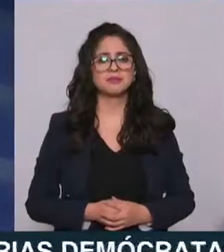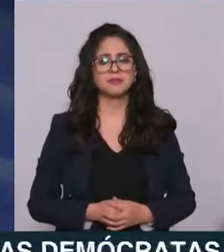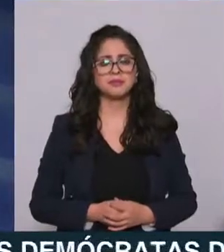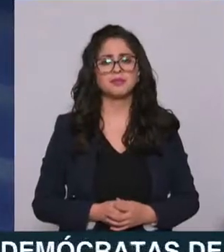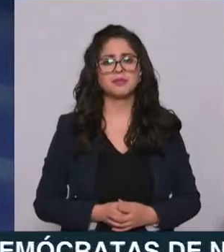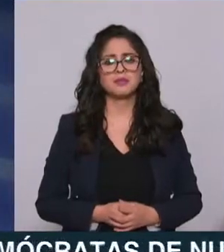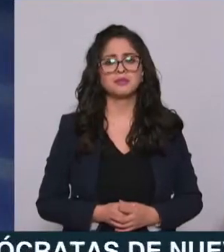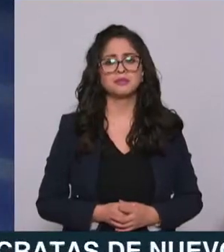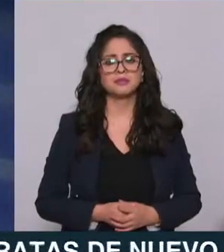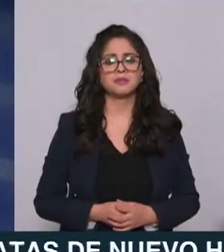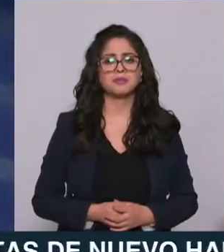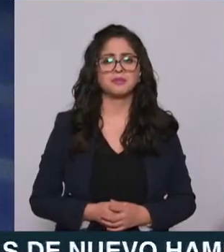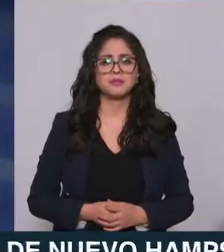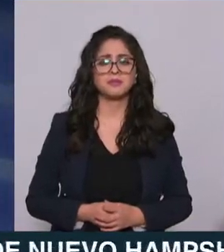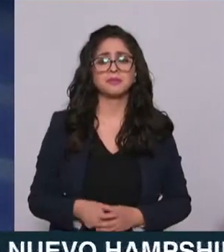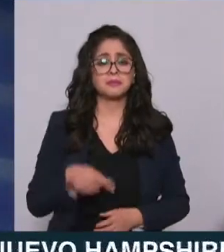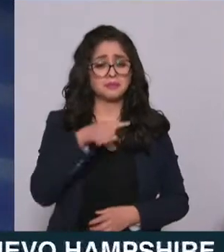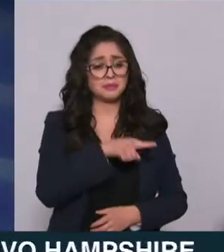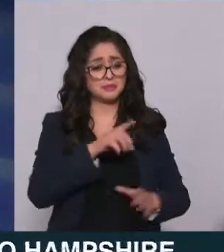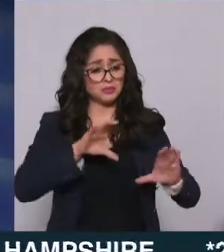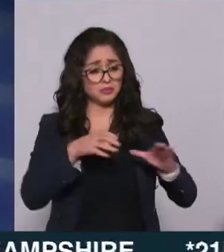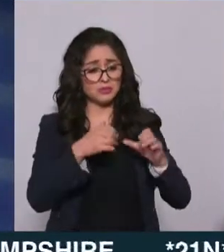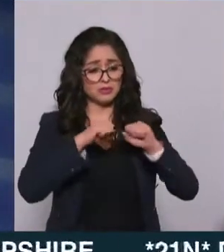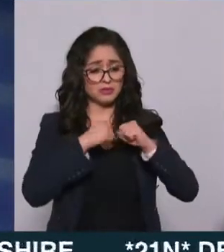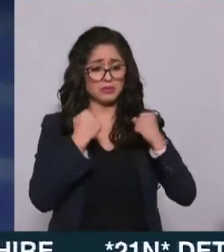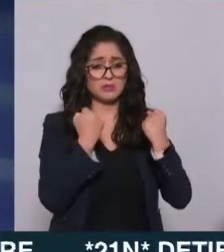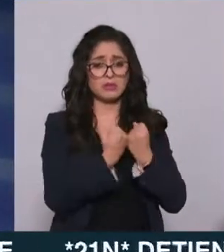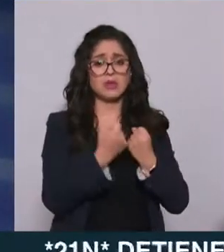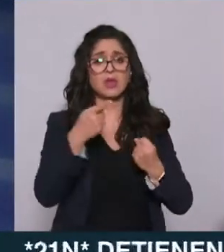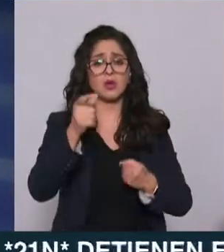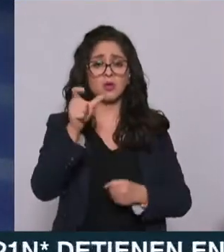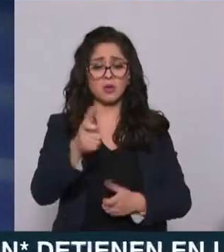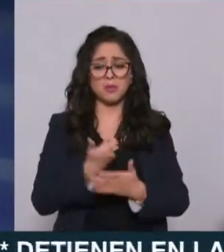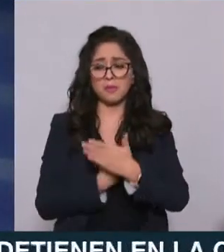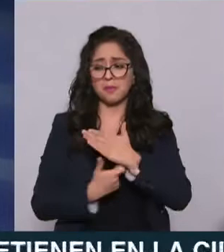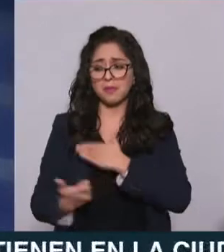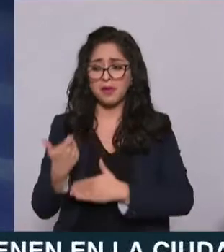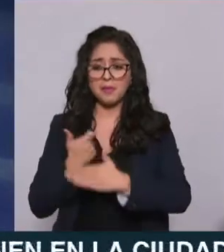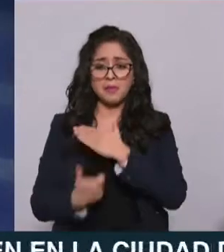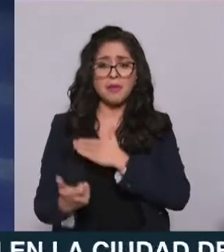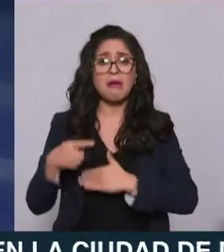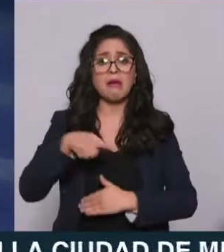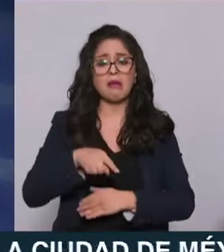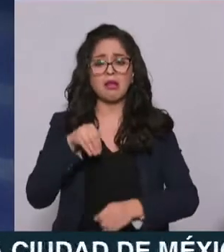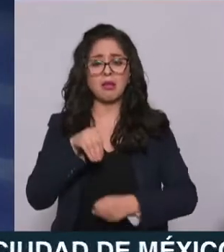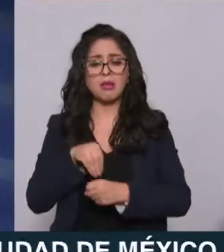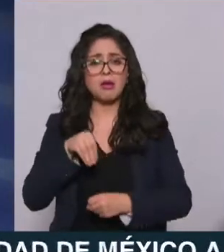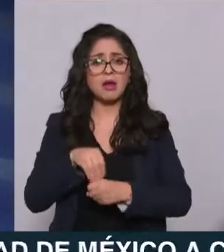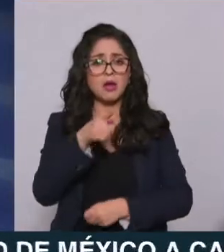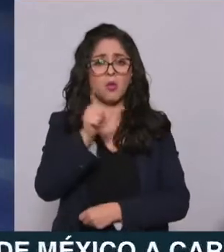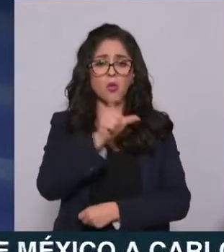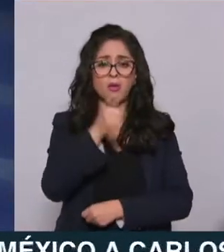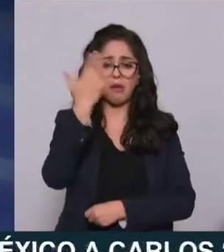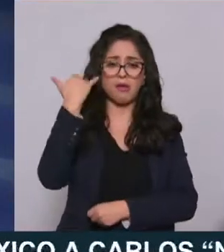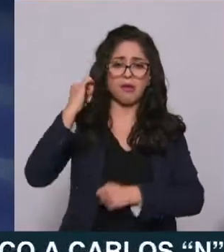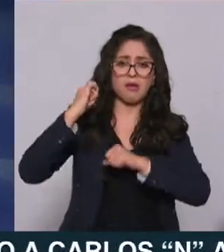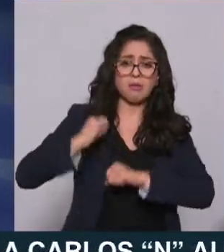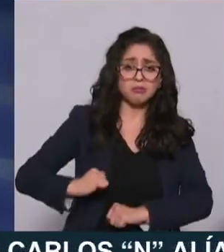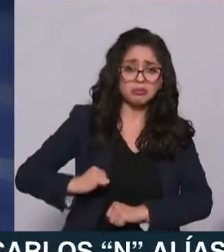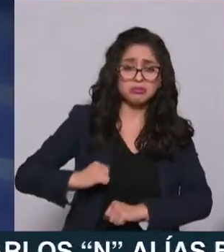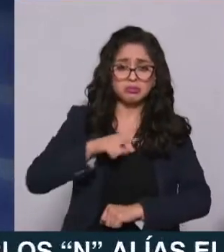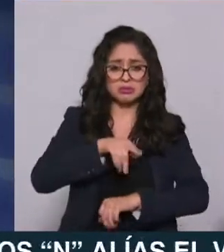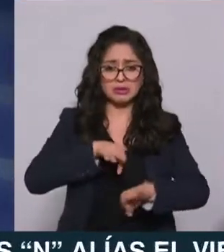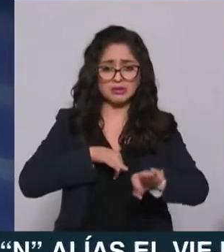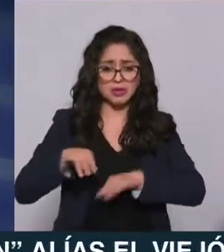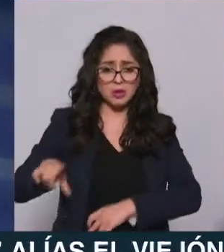Y además de las acusaciones por delincuencia organizada y soborno durante su gestión al frente de Petróleos Mexicanos, Emilio Lozoya también ha sido